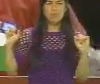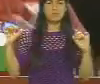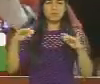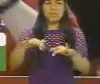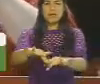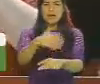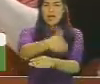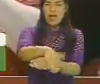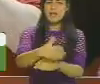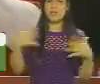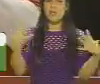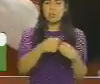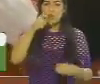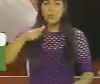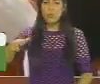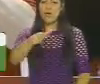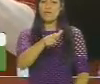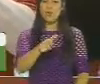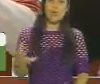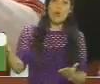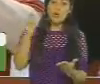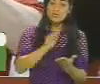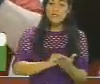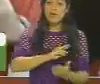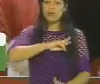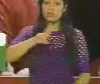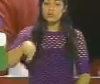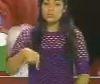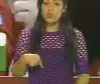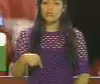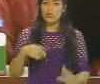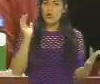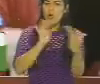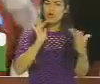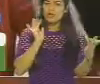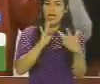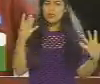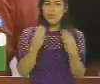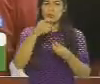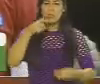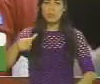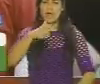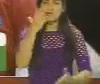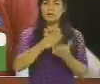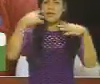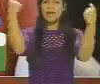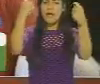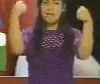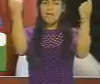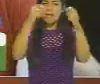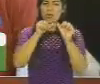estamos con el pueblo, ya estamos nuevamente en campaña permanente.